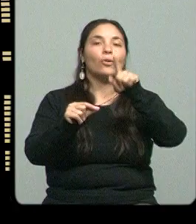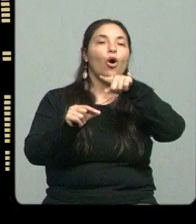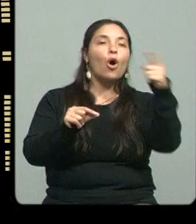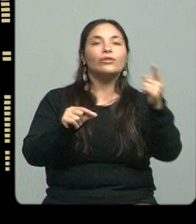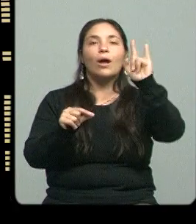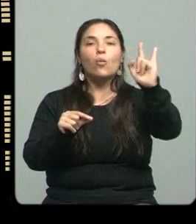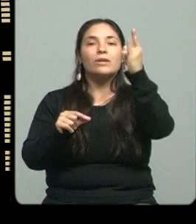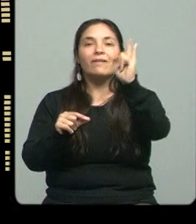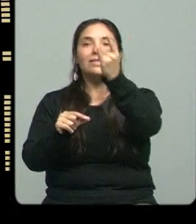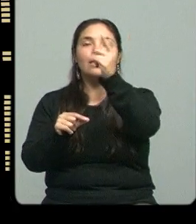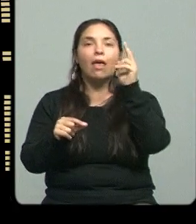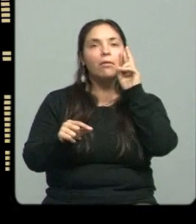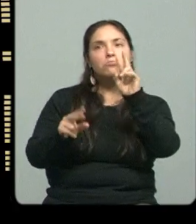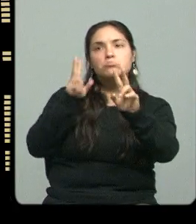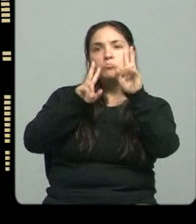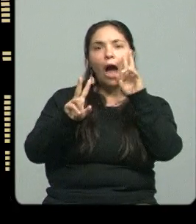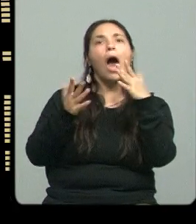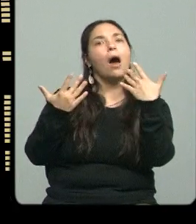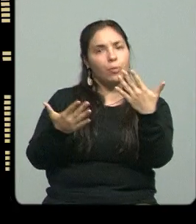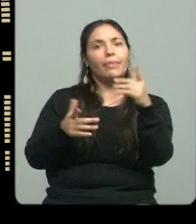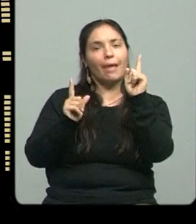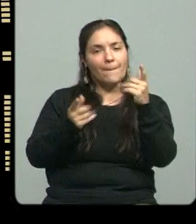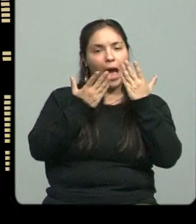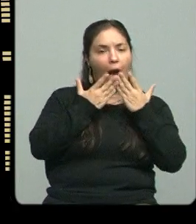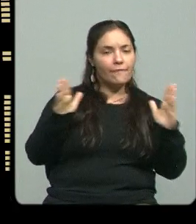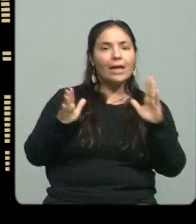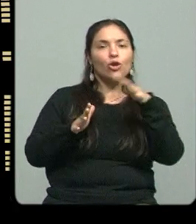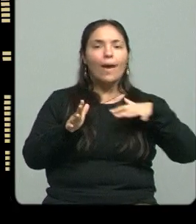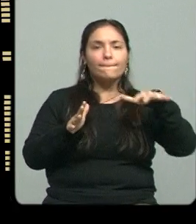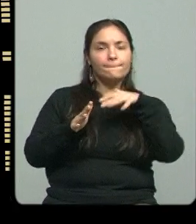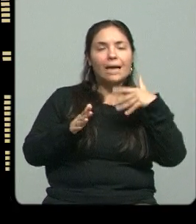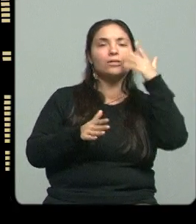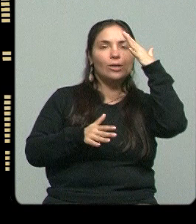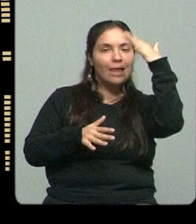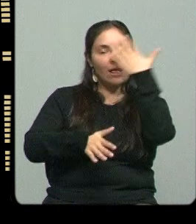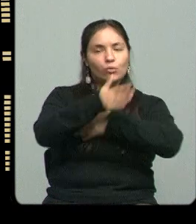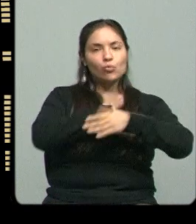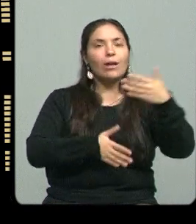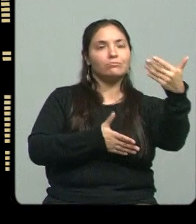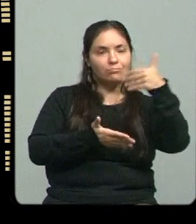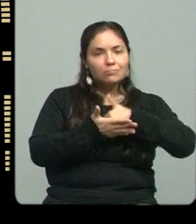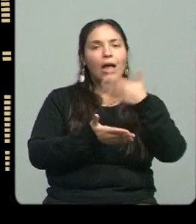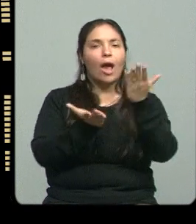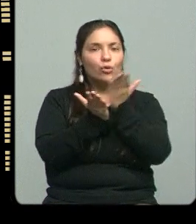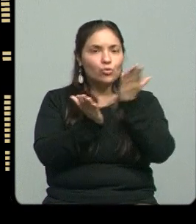empezar a capacitar a personas con discapacidad intelectual, sino también a las propias personas que tienen discapacidad intelectual, de empezar a formarse, de